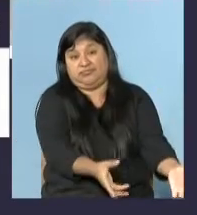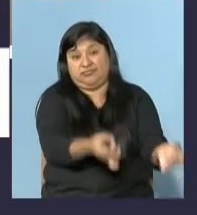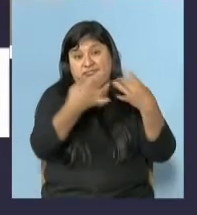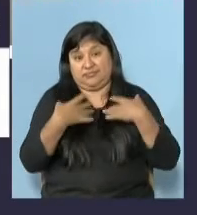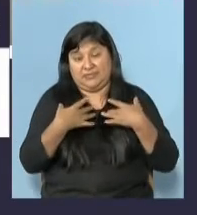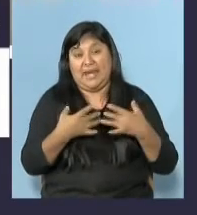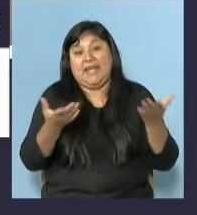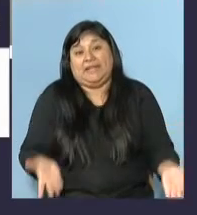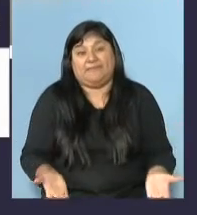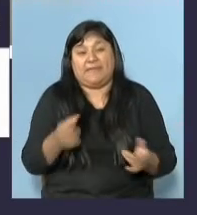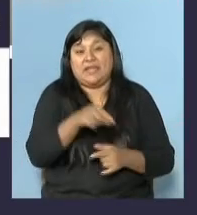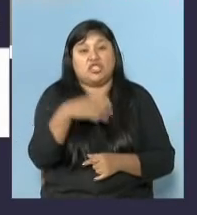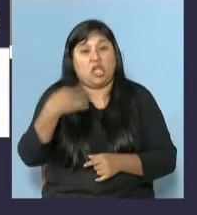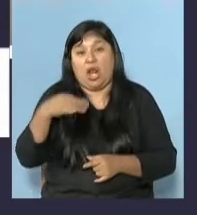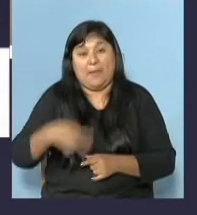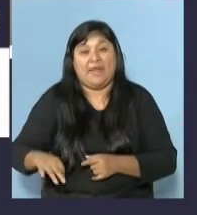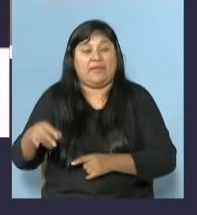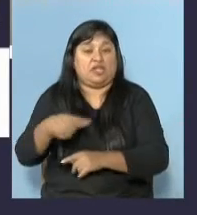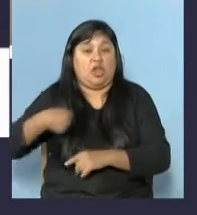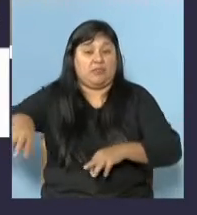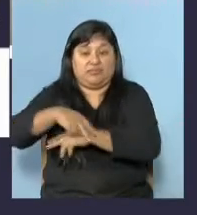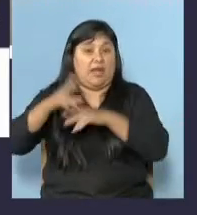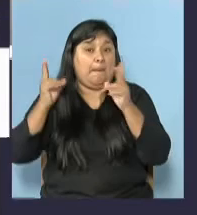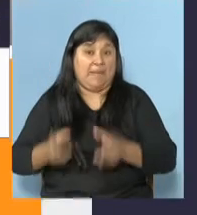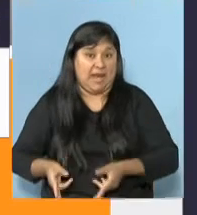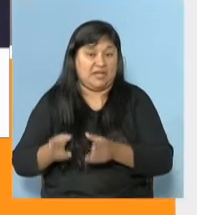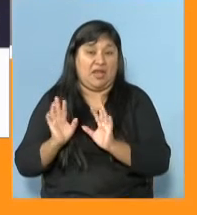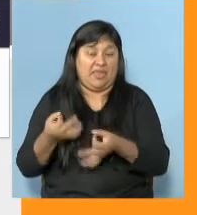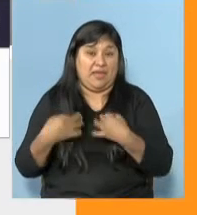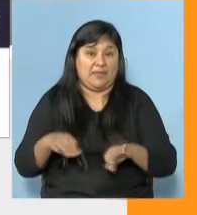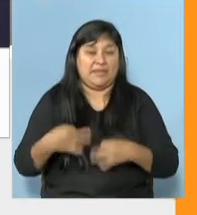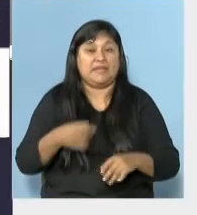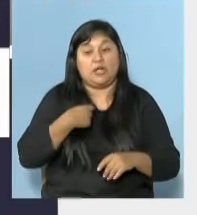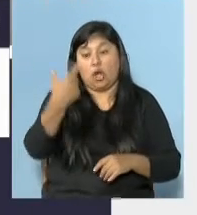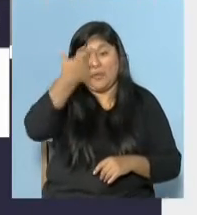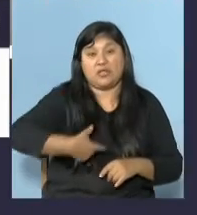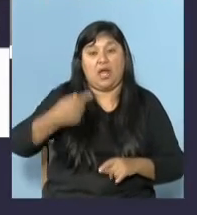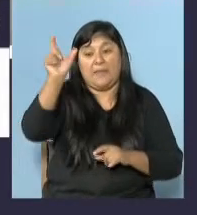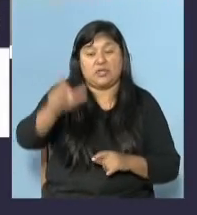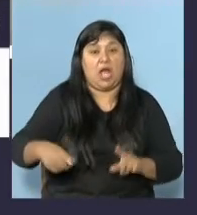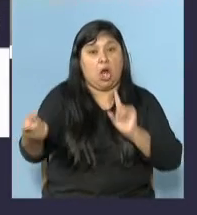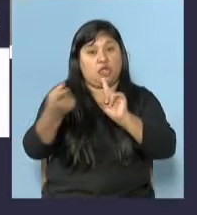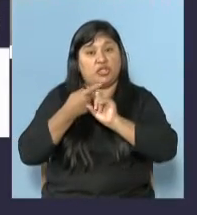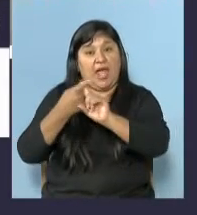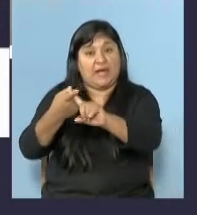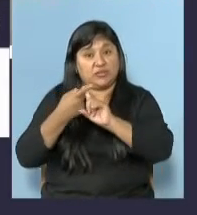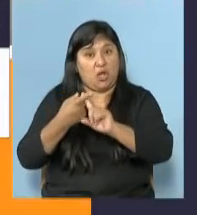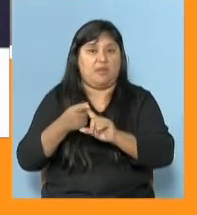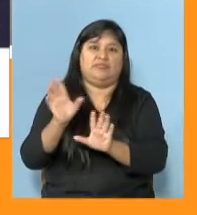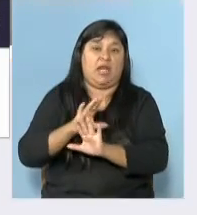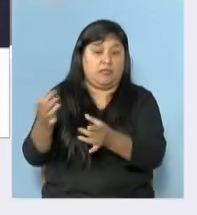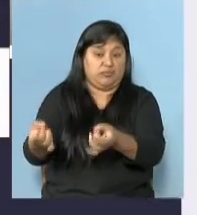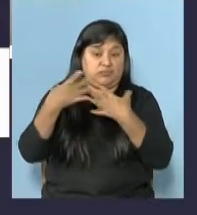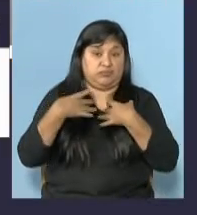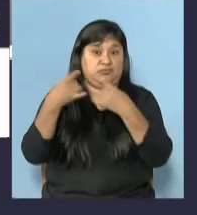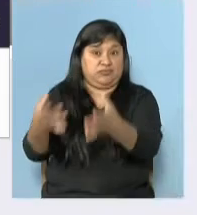casos. Si las personas no estamos en contacto con personas, no hay posibilidad de transmisión. Entonces, todas las actividades que acumulen personas,